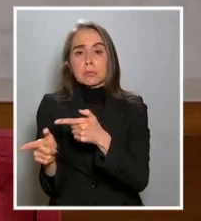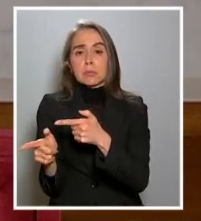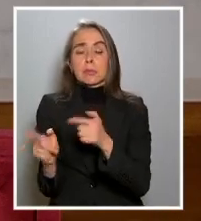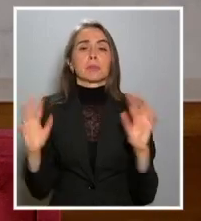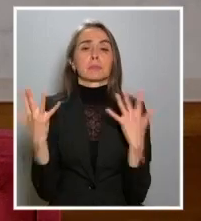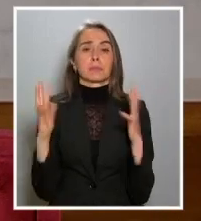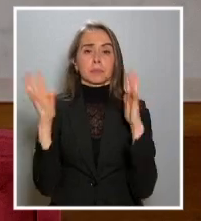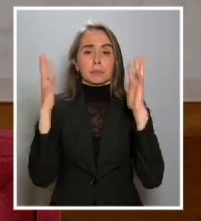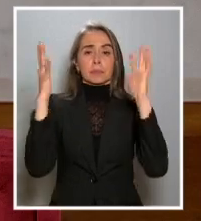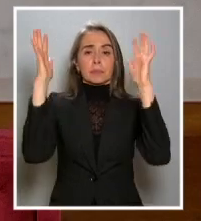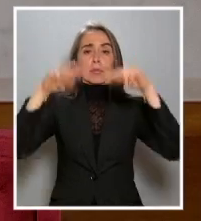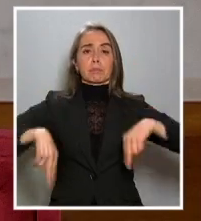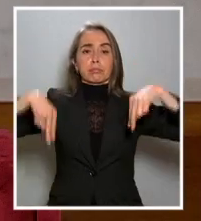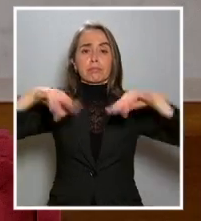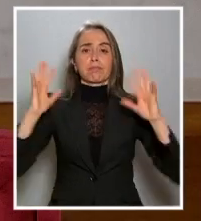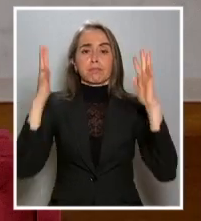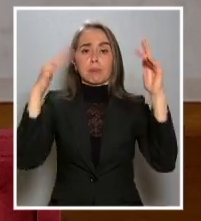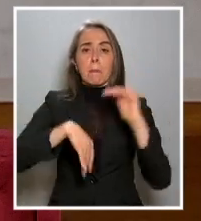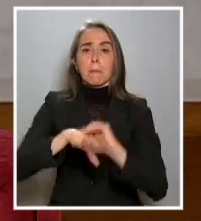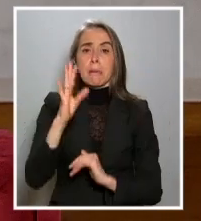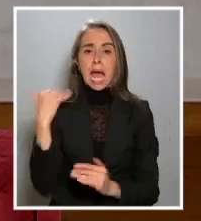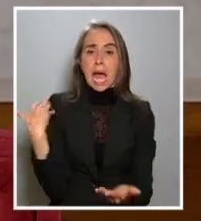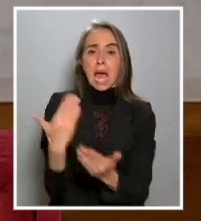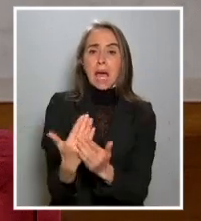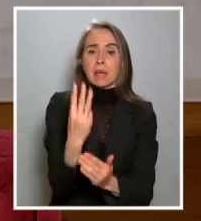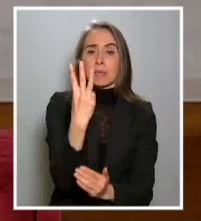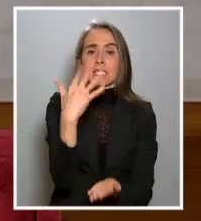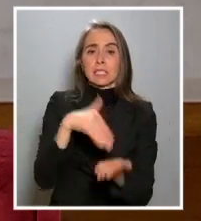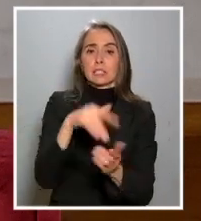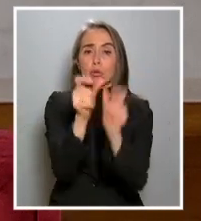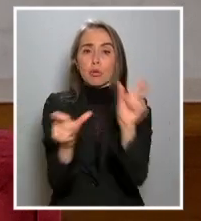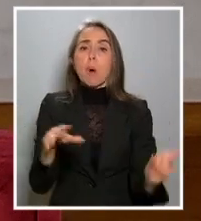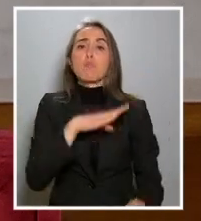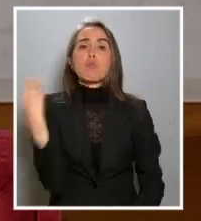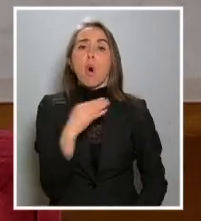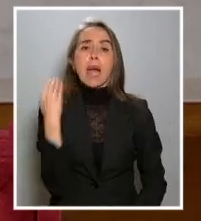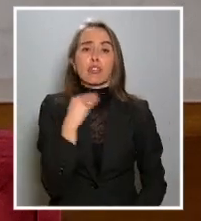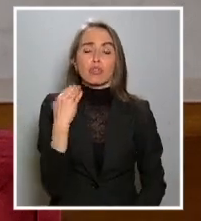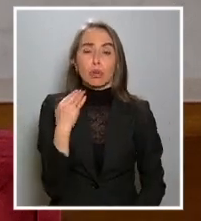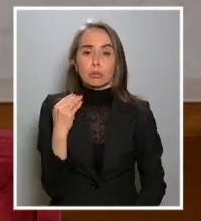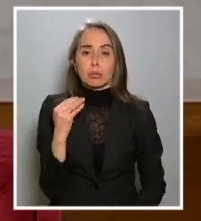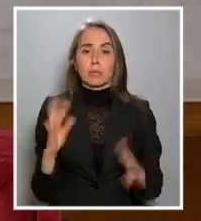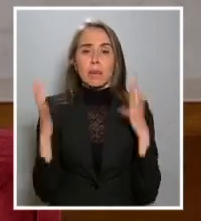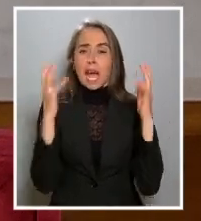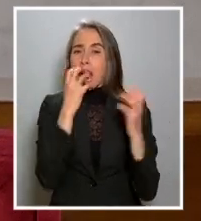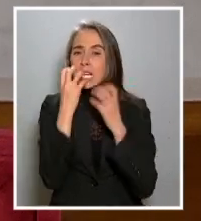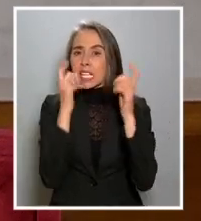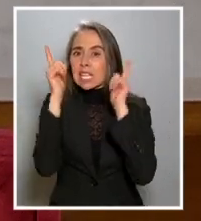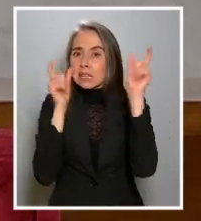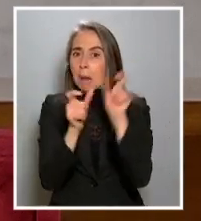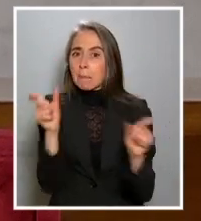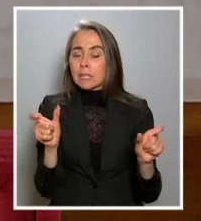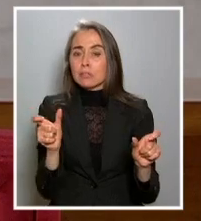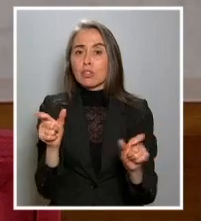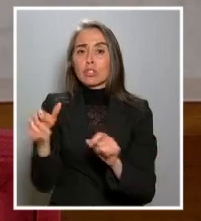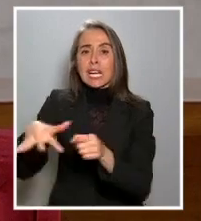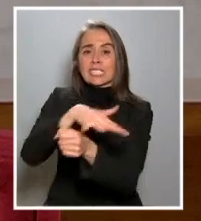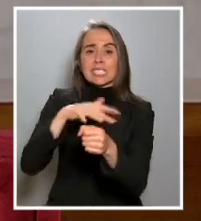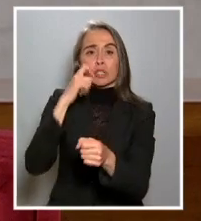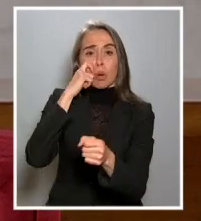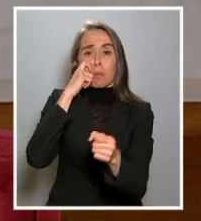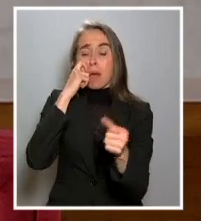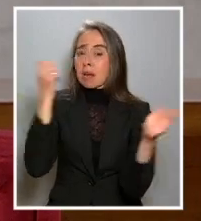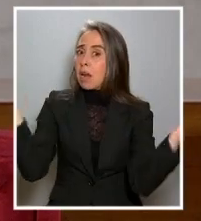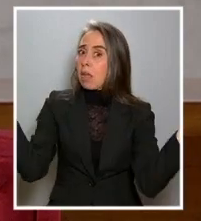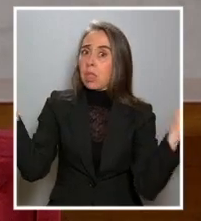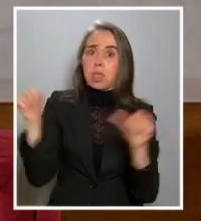Ya son más de 35.000 muertos, una situación humana